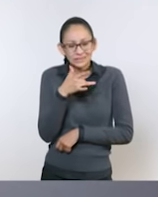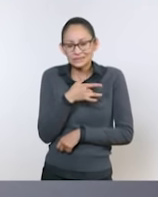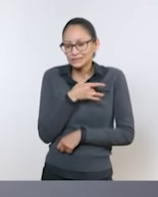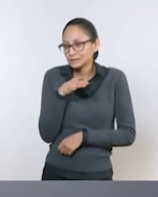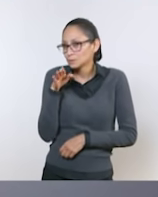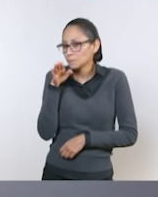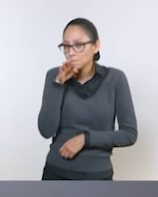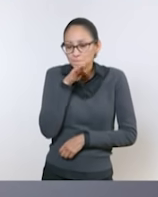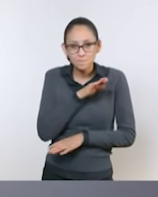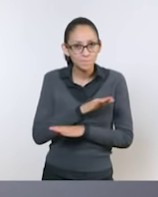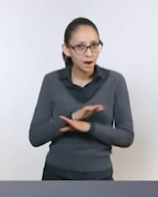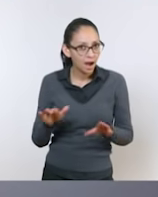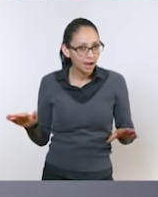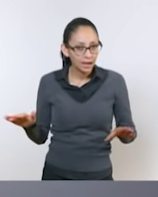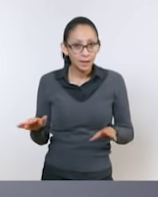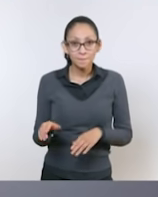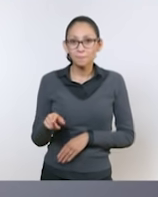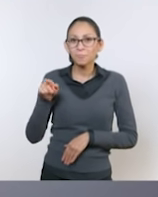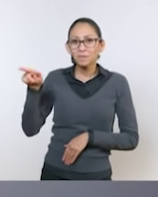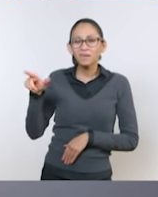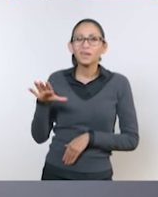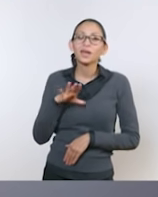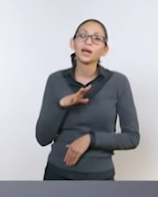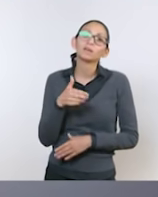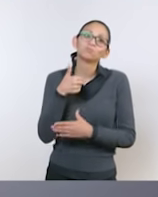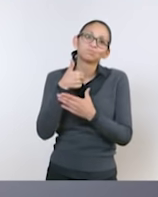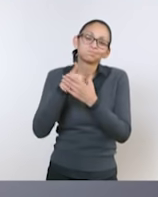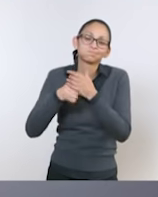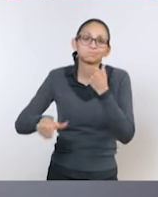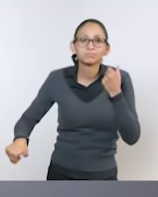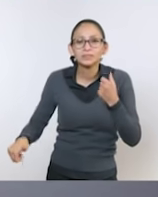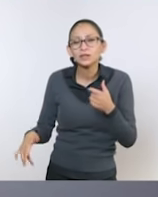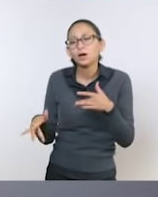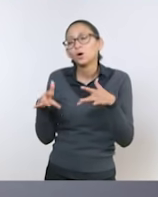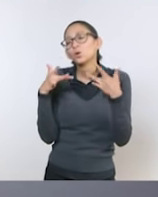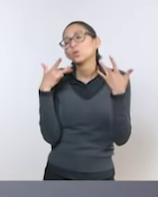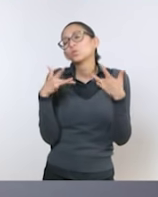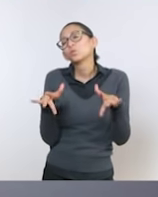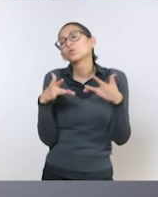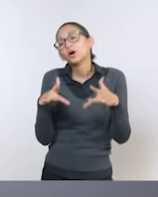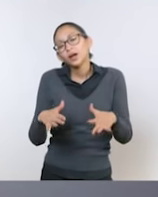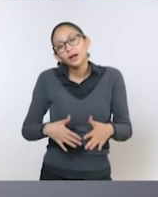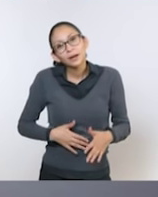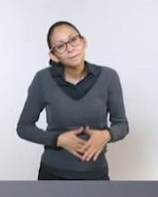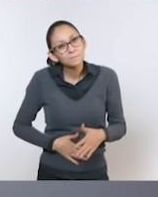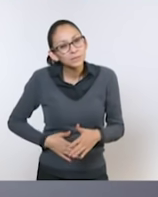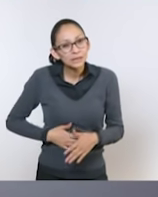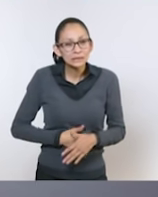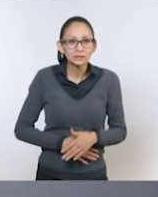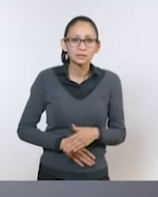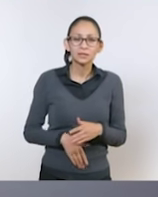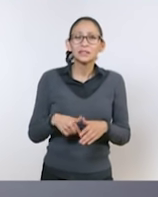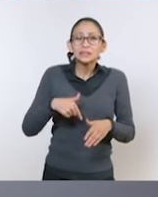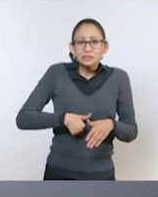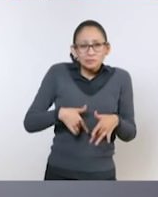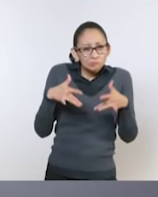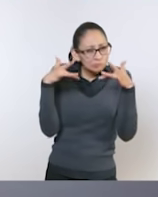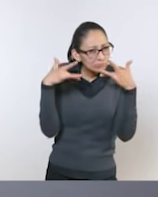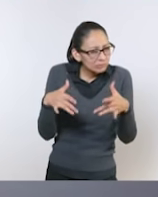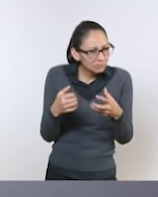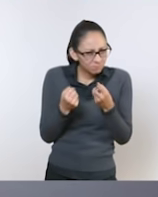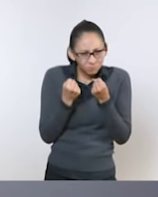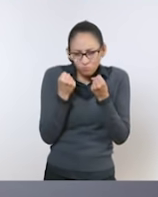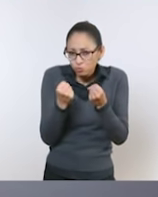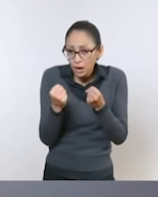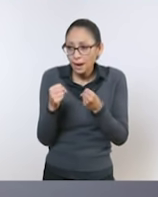Empezó a sentirse muy mal María del Pilar. Tenía diarrea, le dolía la pancita.